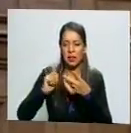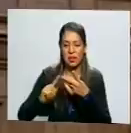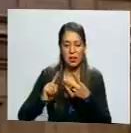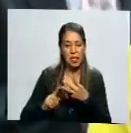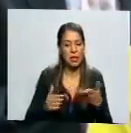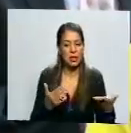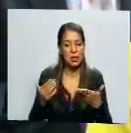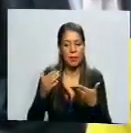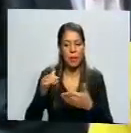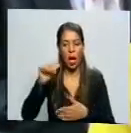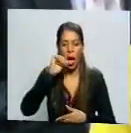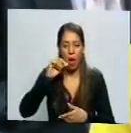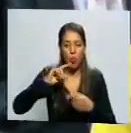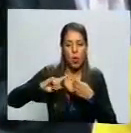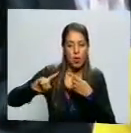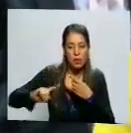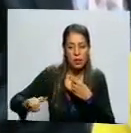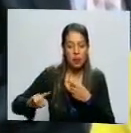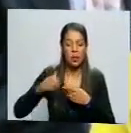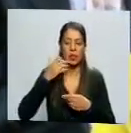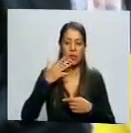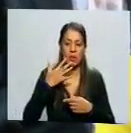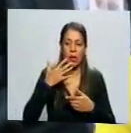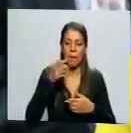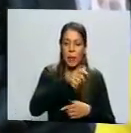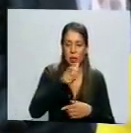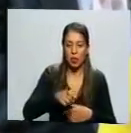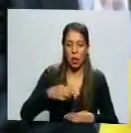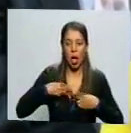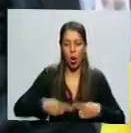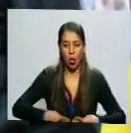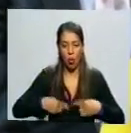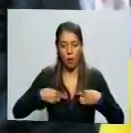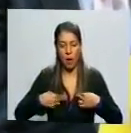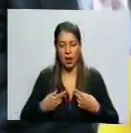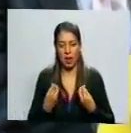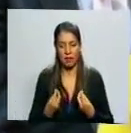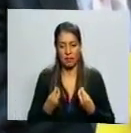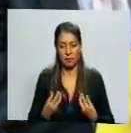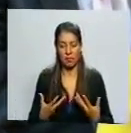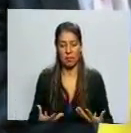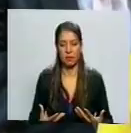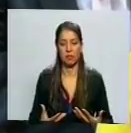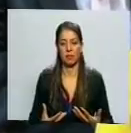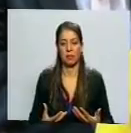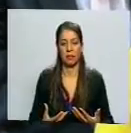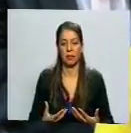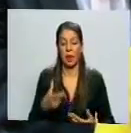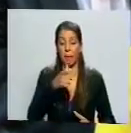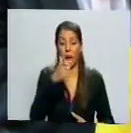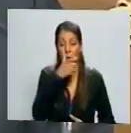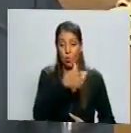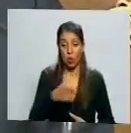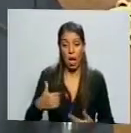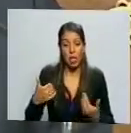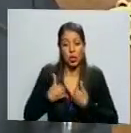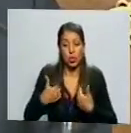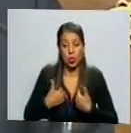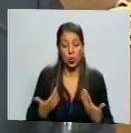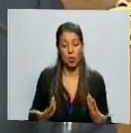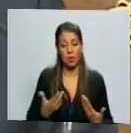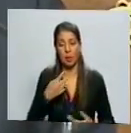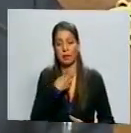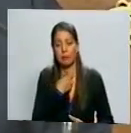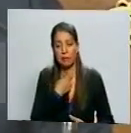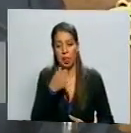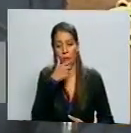necesarios para la satisfacción de necesidades humanas materiales de las víctimas de esta guerra económica, que es el pueblo